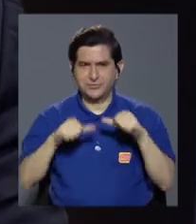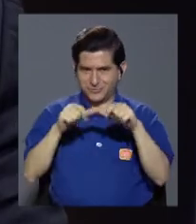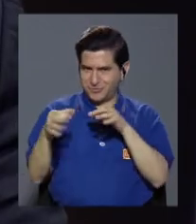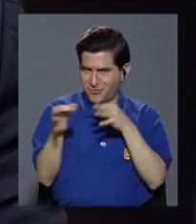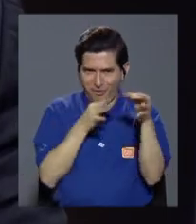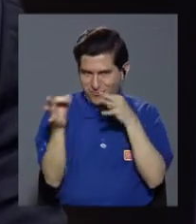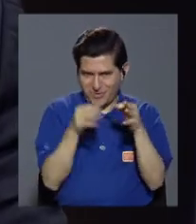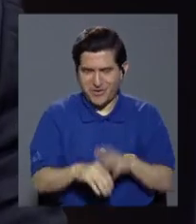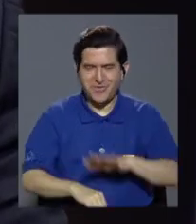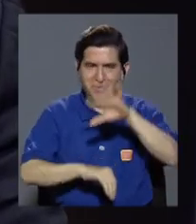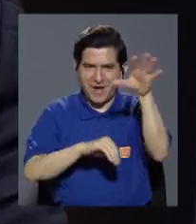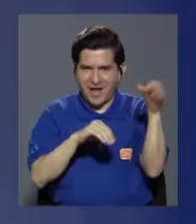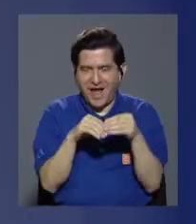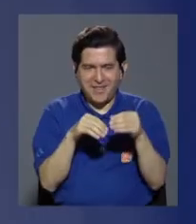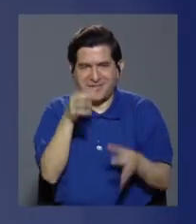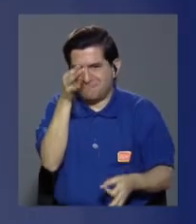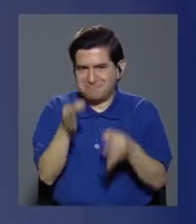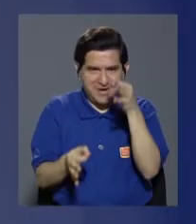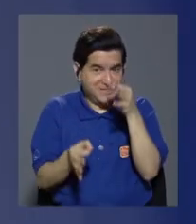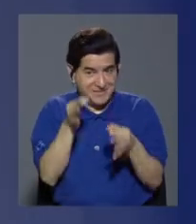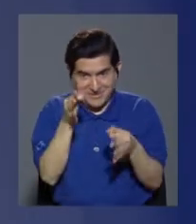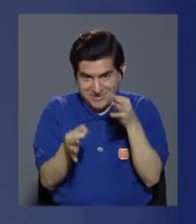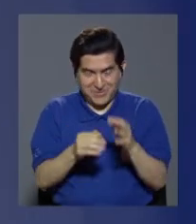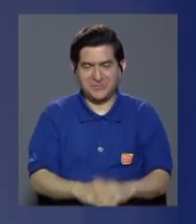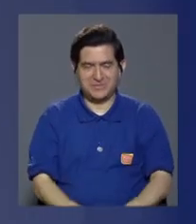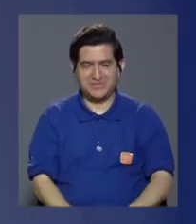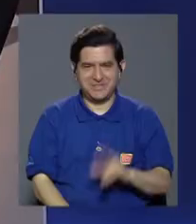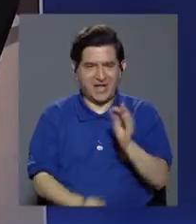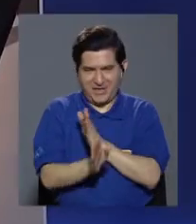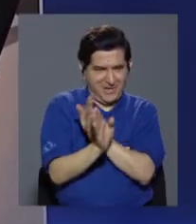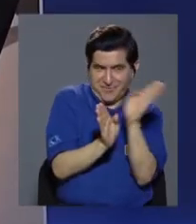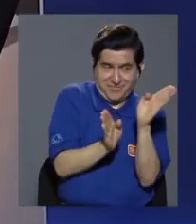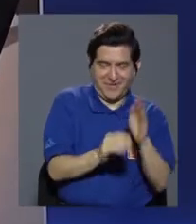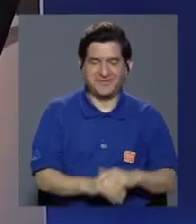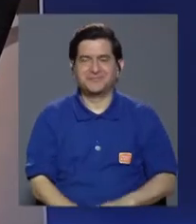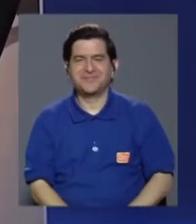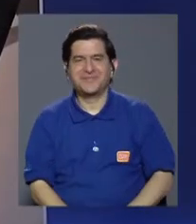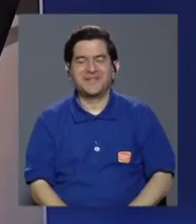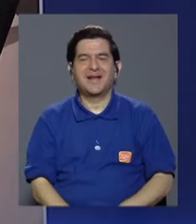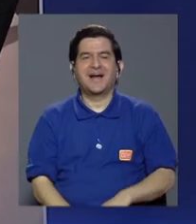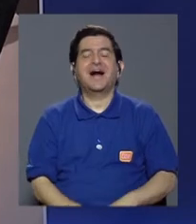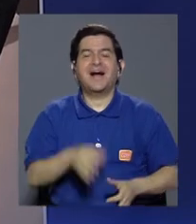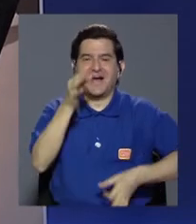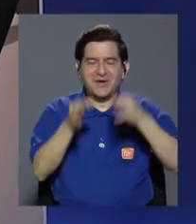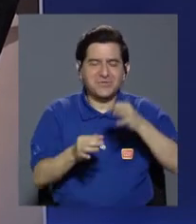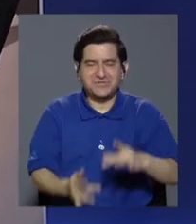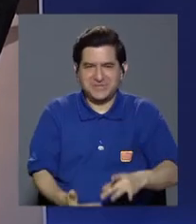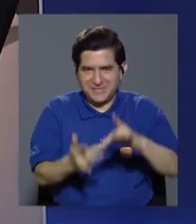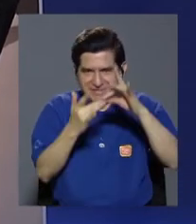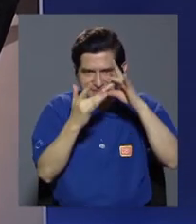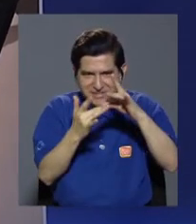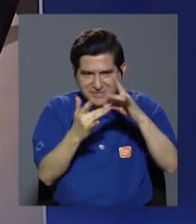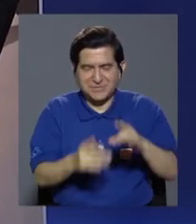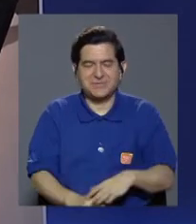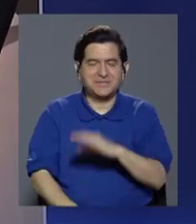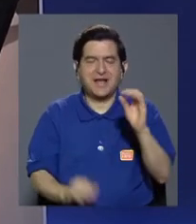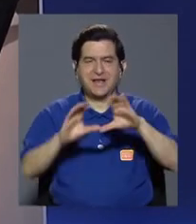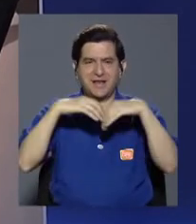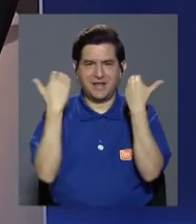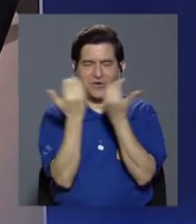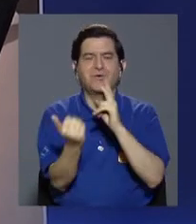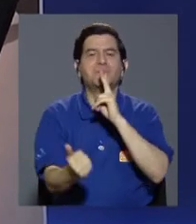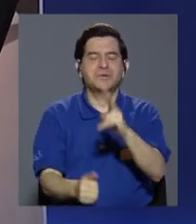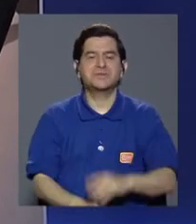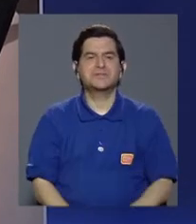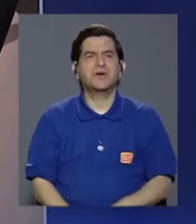explicación además de la justicia muy bien además de la para que no se nos perdamos además de la justicia especial para la paz y de la comisión de la verdad lo que realmente